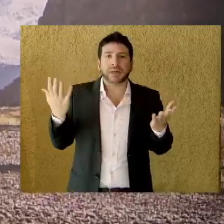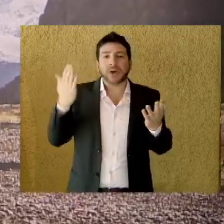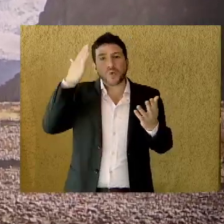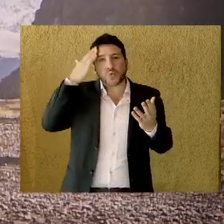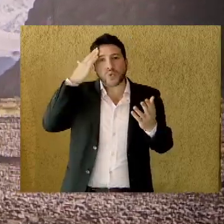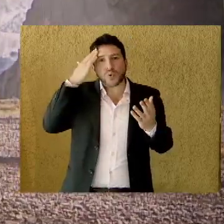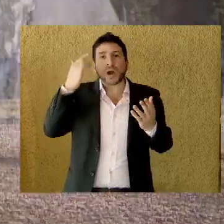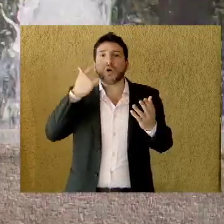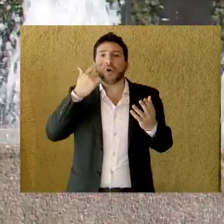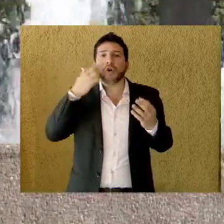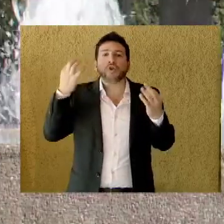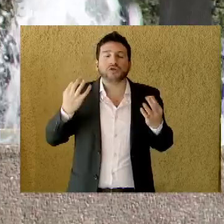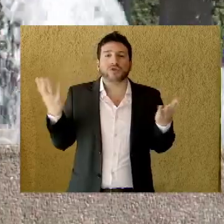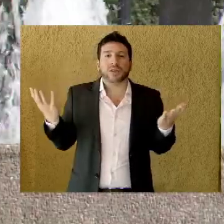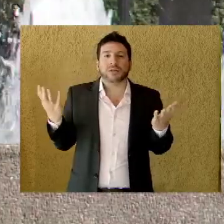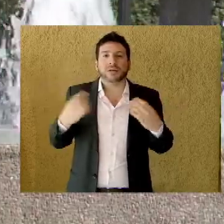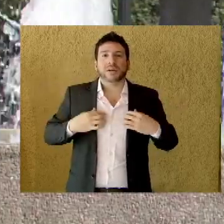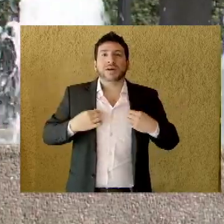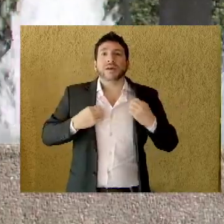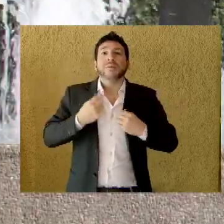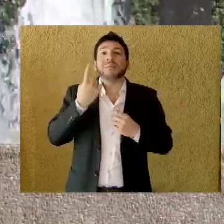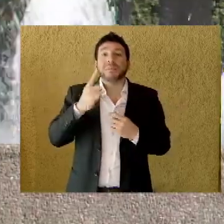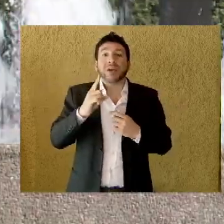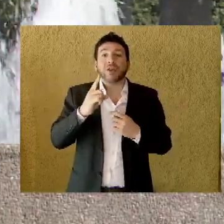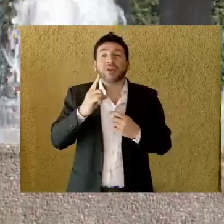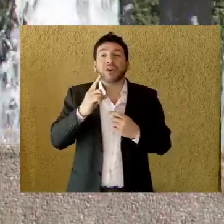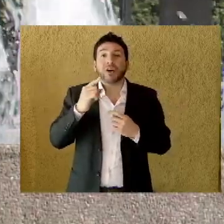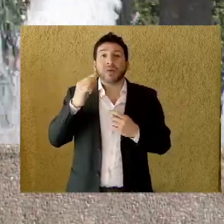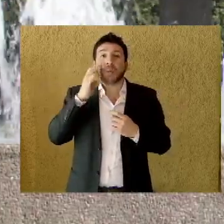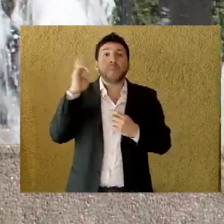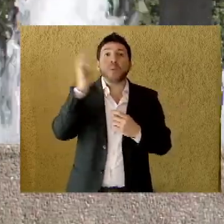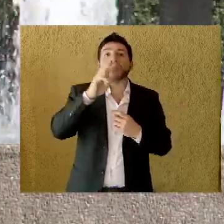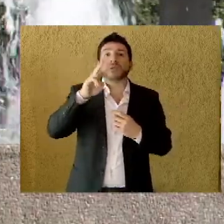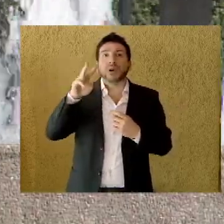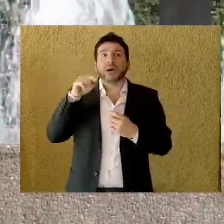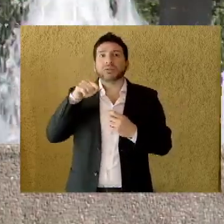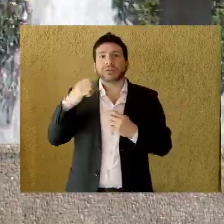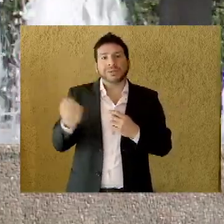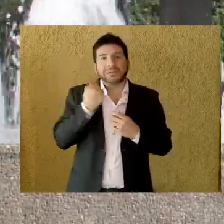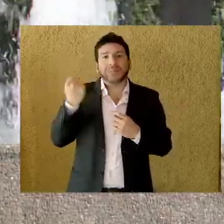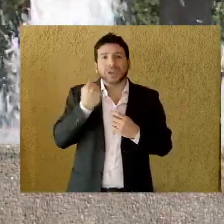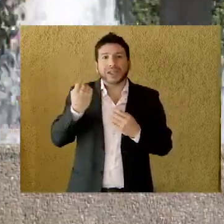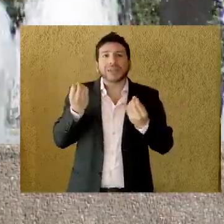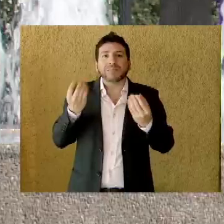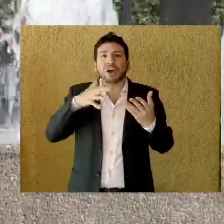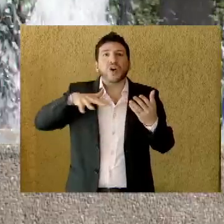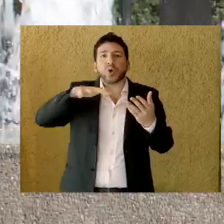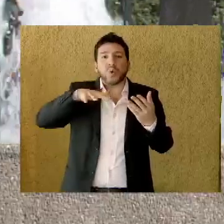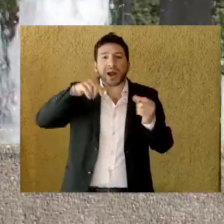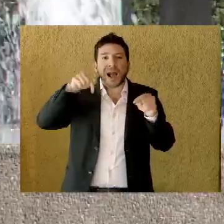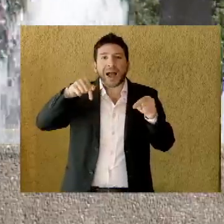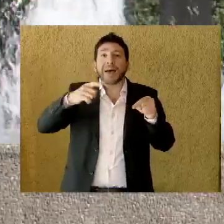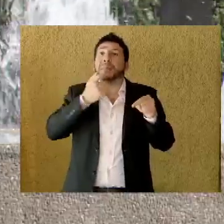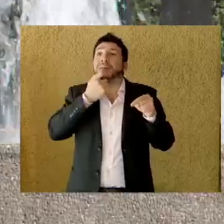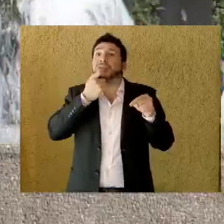misma, Anita, estás marcando. Pero en definitiva, esto del Museo del Área Fundacional es importante también destacarlo porque, como bien marcabas, mendocinos,